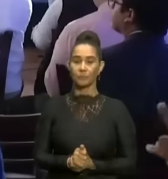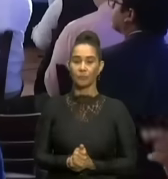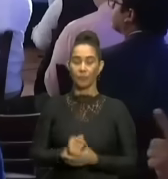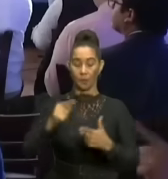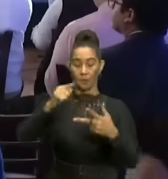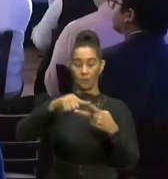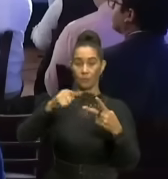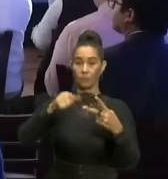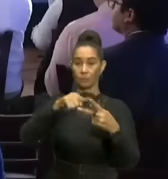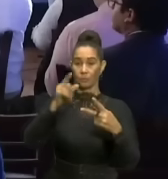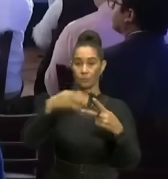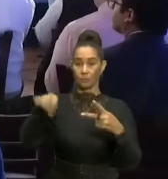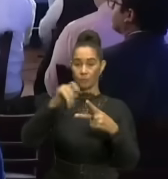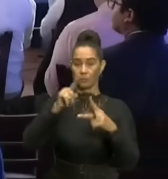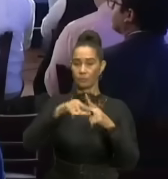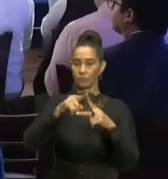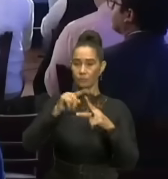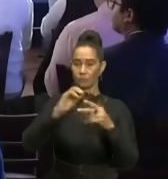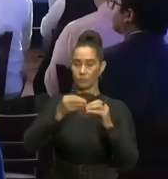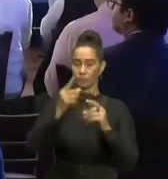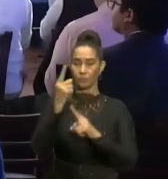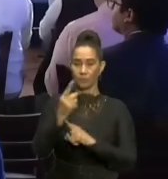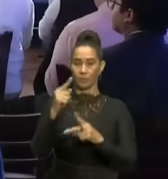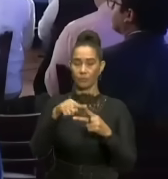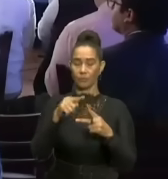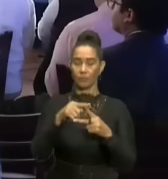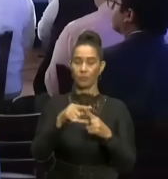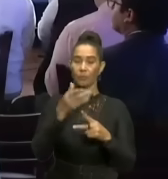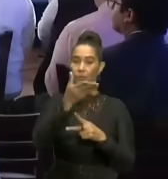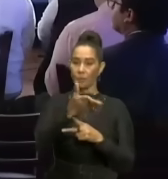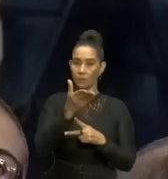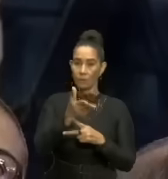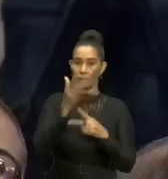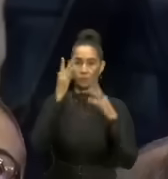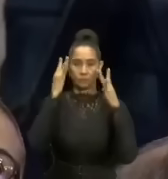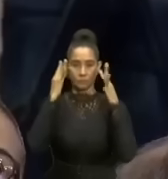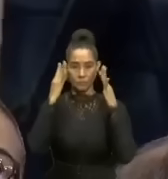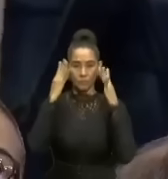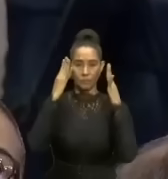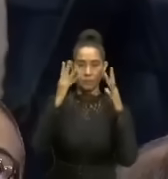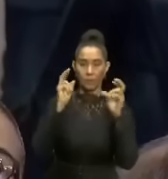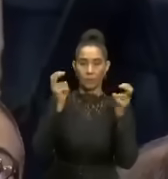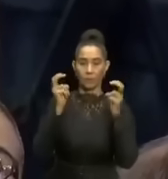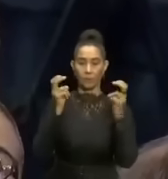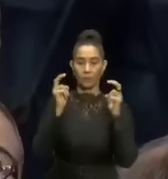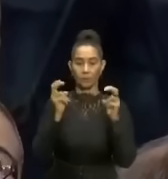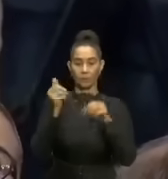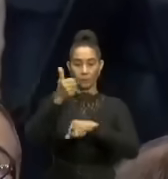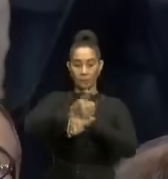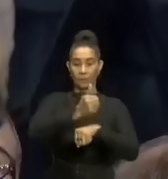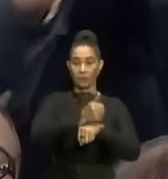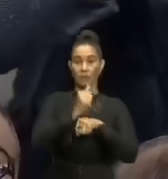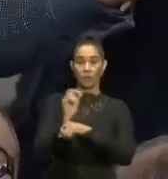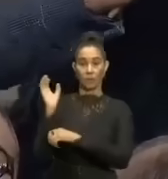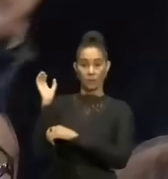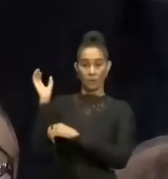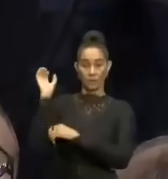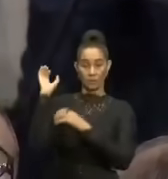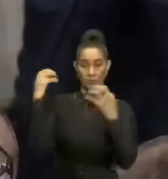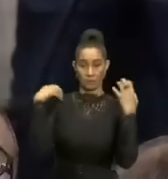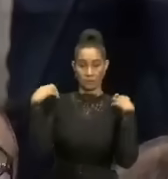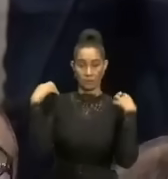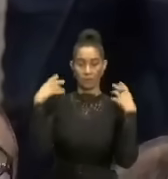destaco dos puntos elementales. Número uno, usted está preocupado por el tema de estas instalaciones deportivas. El